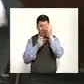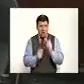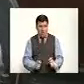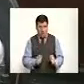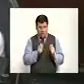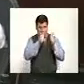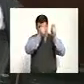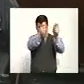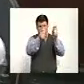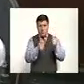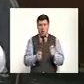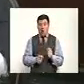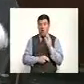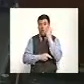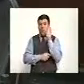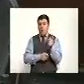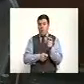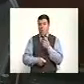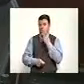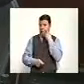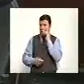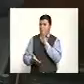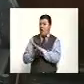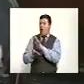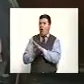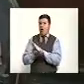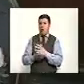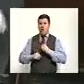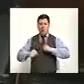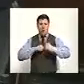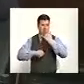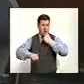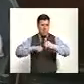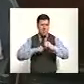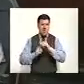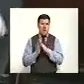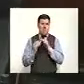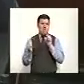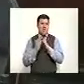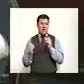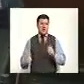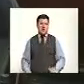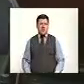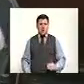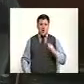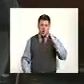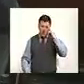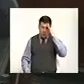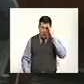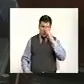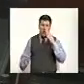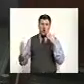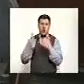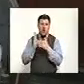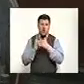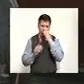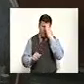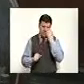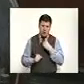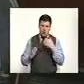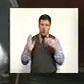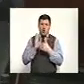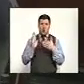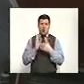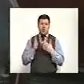FARC una fiscalía para que actúen vengativamente contra policías militares y la